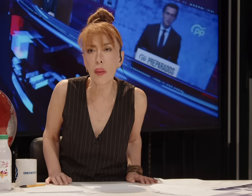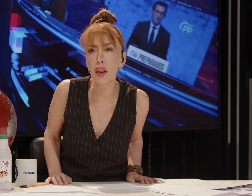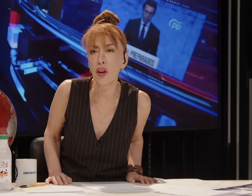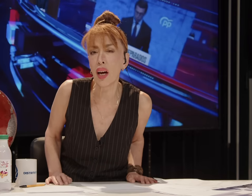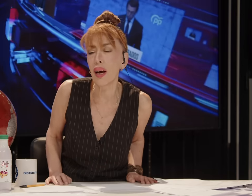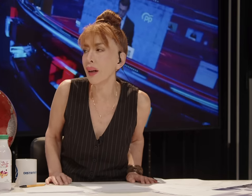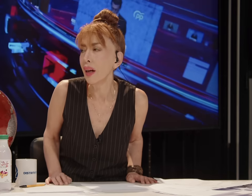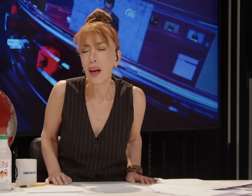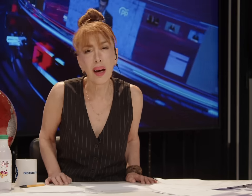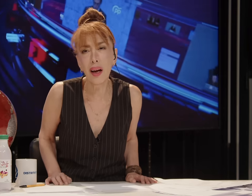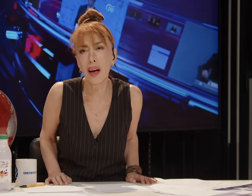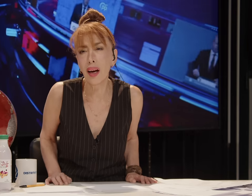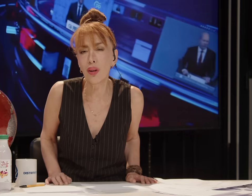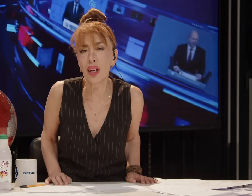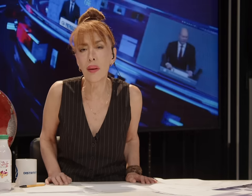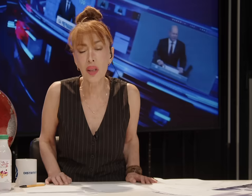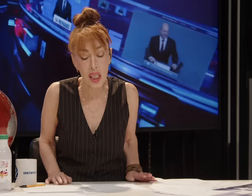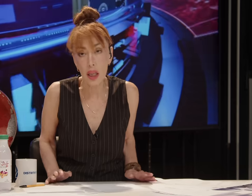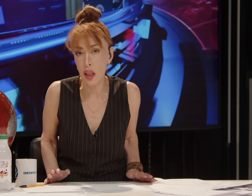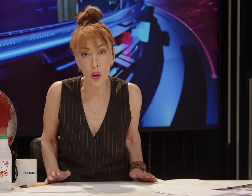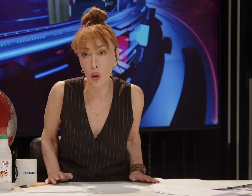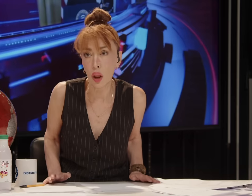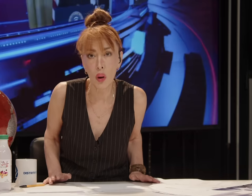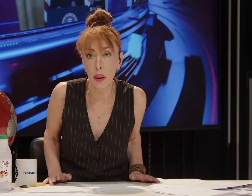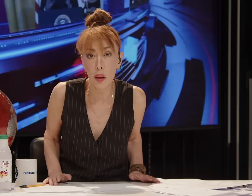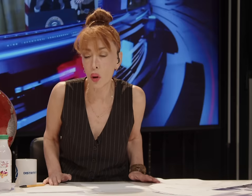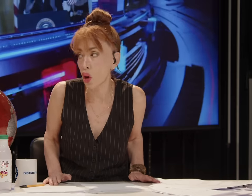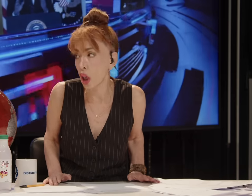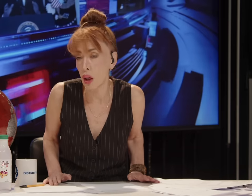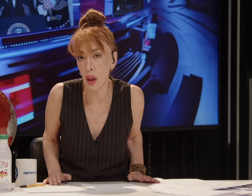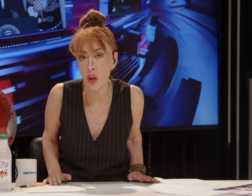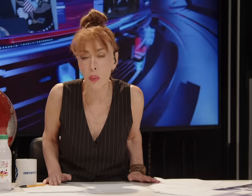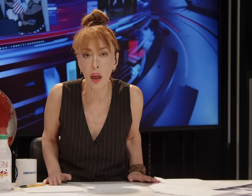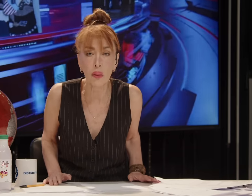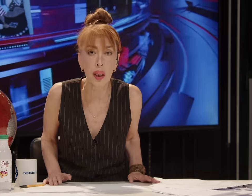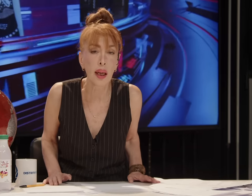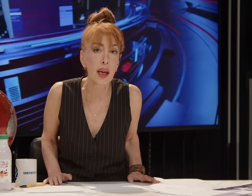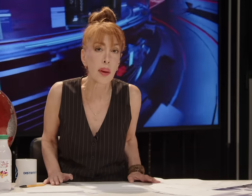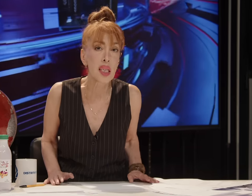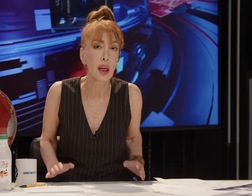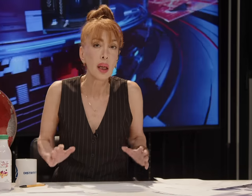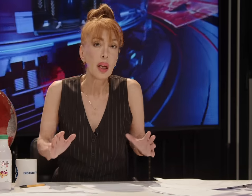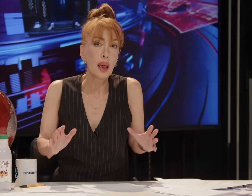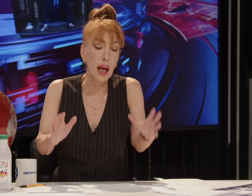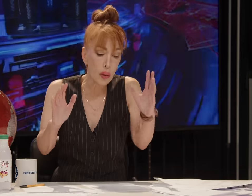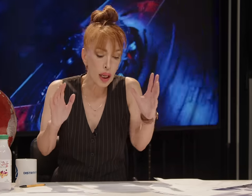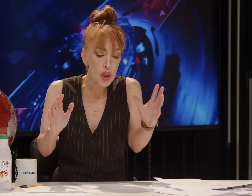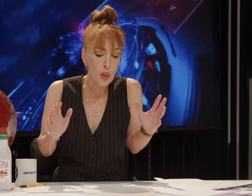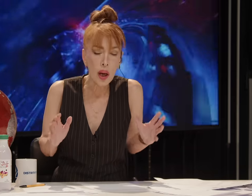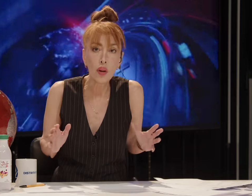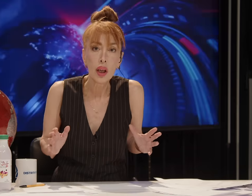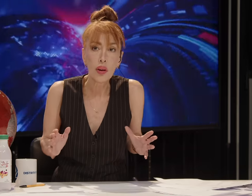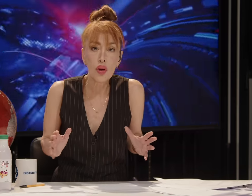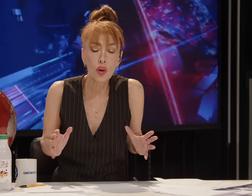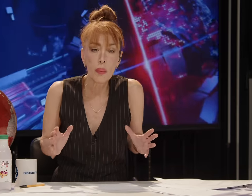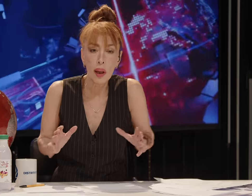de que no se mencionada a Corina Sí sí desde luego naturalmente por Dios Claro que es humano faltaría más claro que es